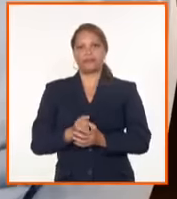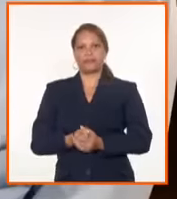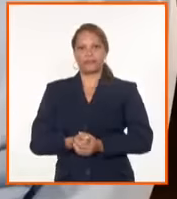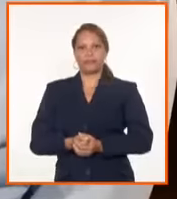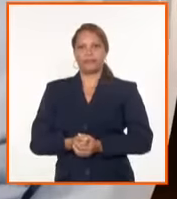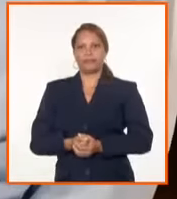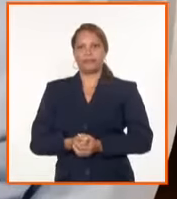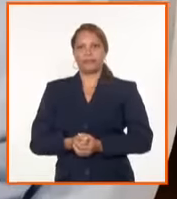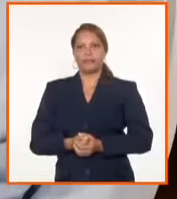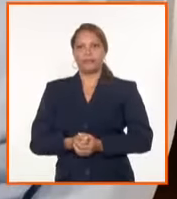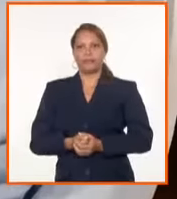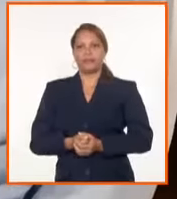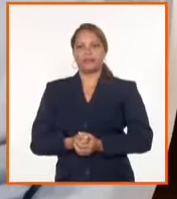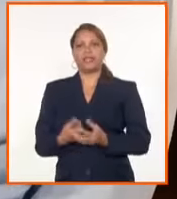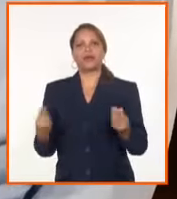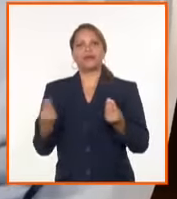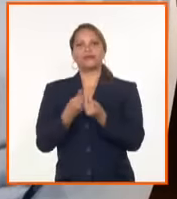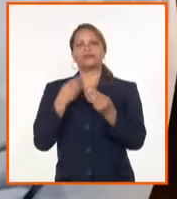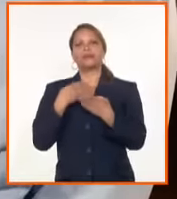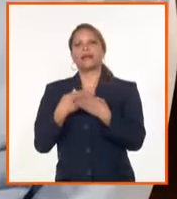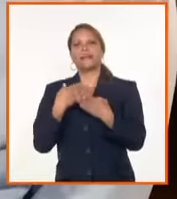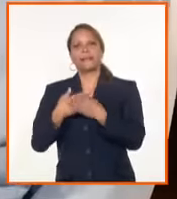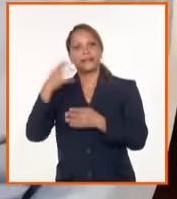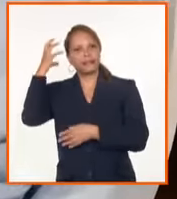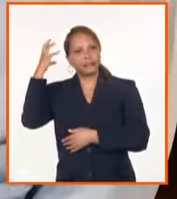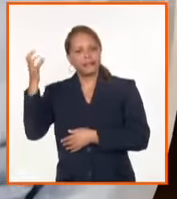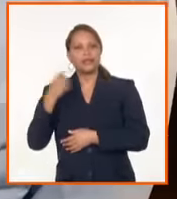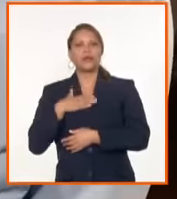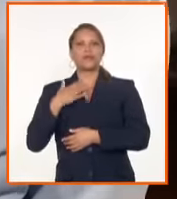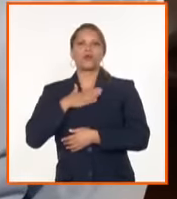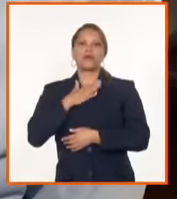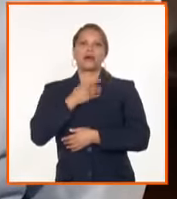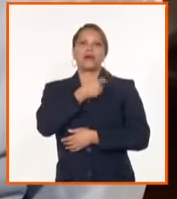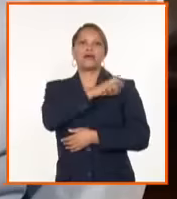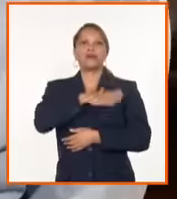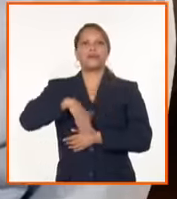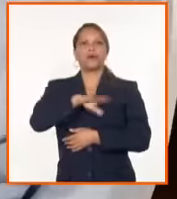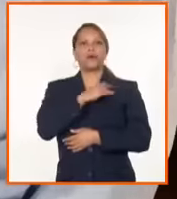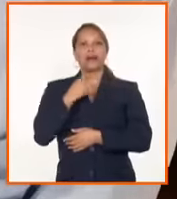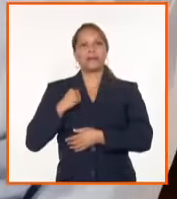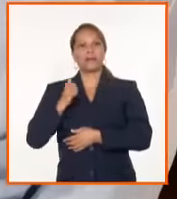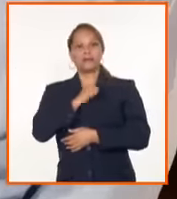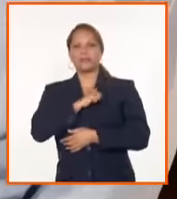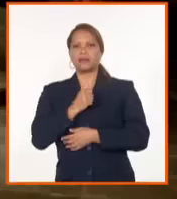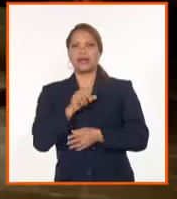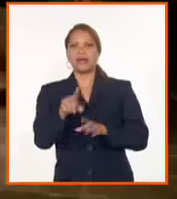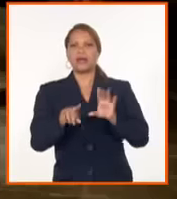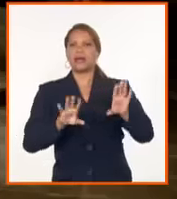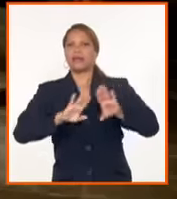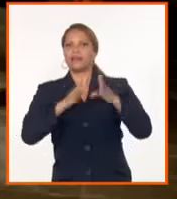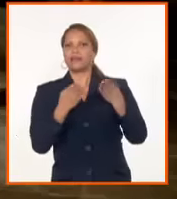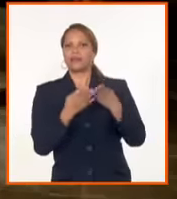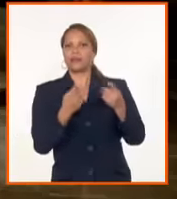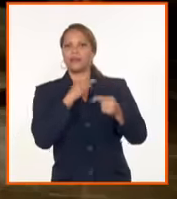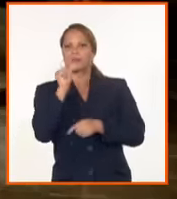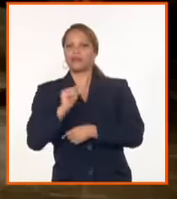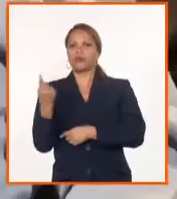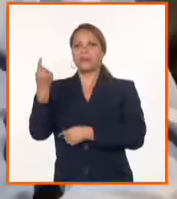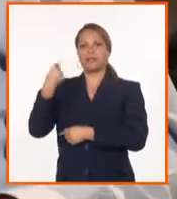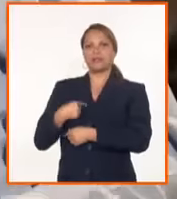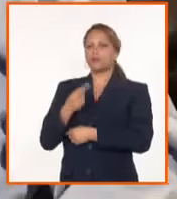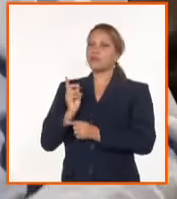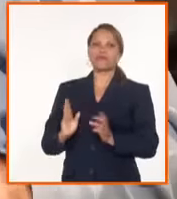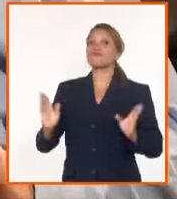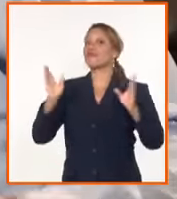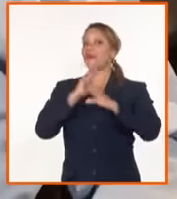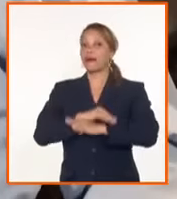Se gestionan con empresas estatales, son propiedad de nuestro pueblo y aquí no va a haber privatizaciones de esos medios fundamentales de producción. Lo que pasa es que